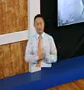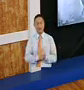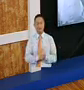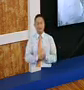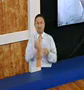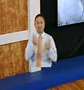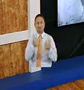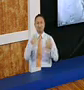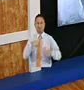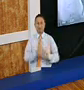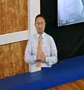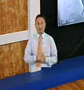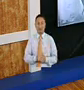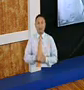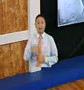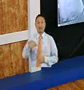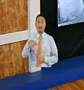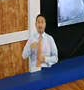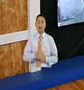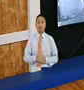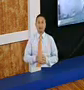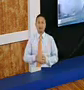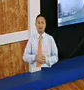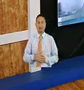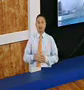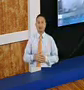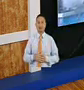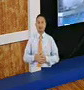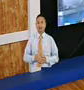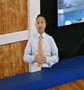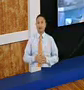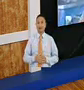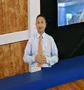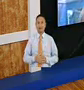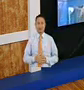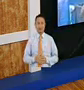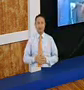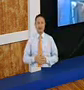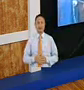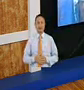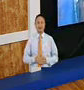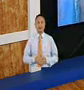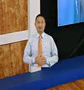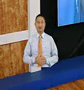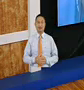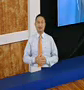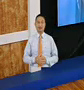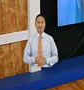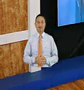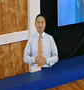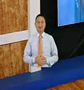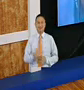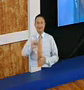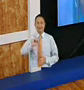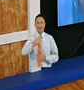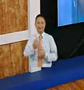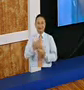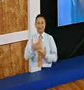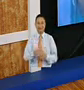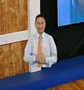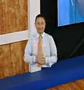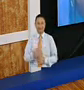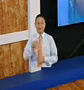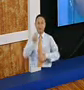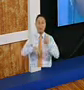gusta, ganándose con el topo, toposaurio, podemos llamarlo eso, ¿ah? Dele, dele, don Topo, cuéntenos, ¿cómo está